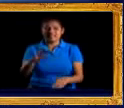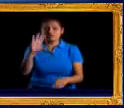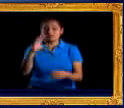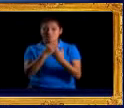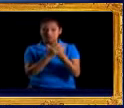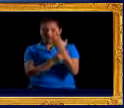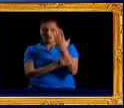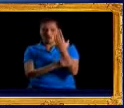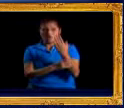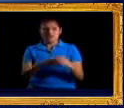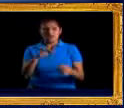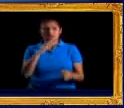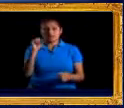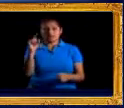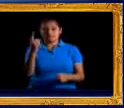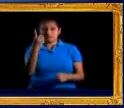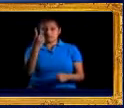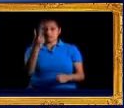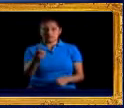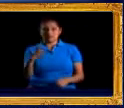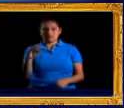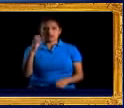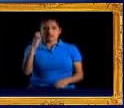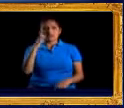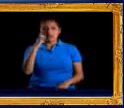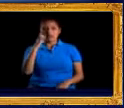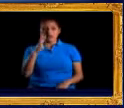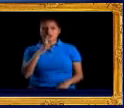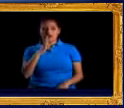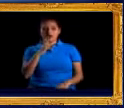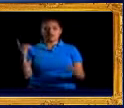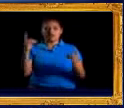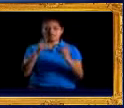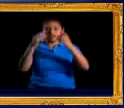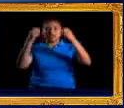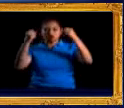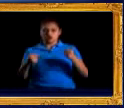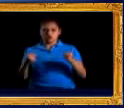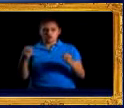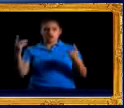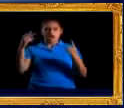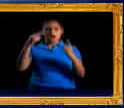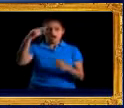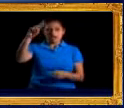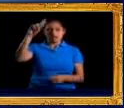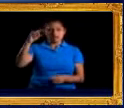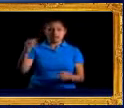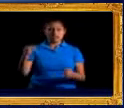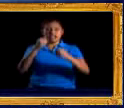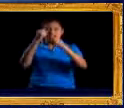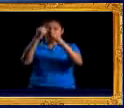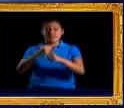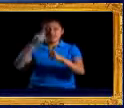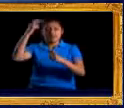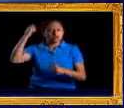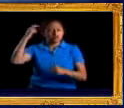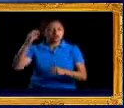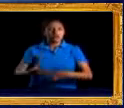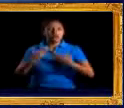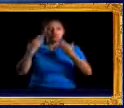mano. Es la primera vez que el Padre habla desde el trono hacia el caballo negro, dándole una